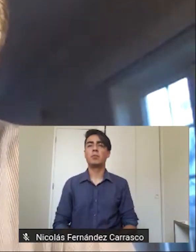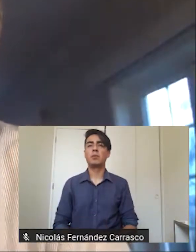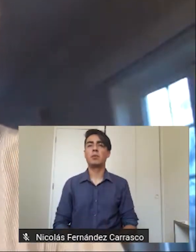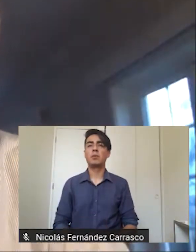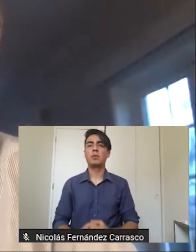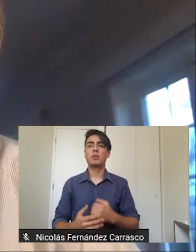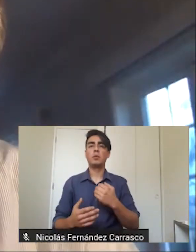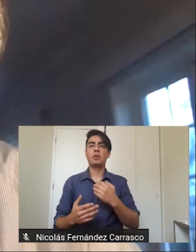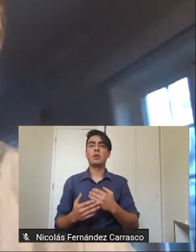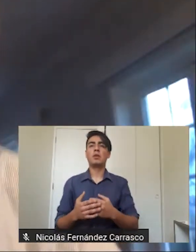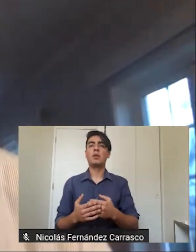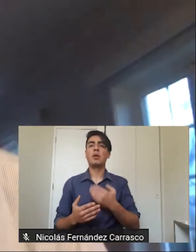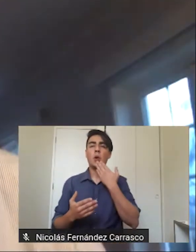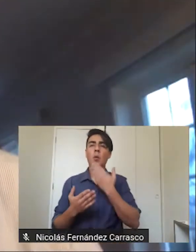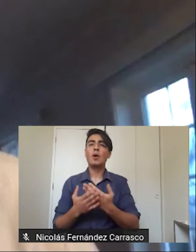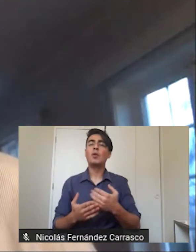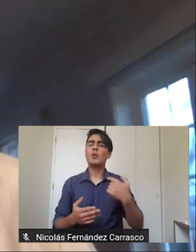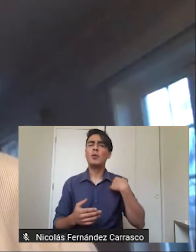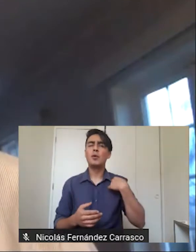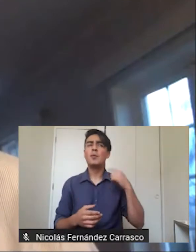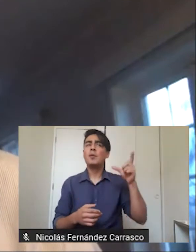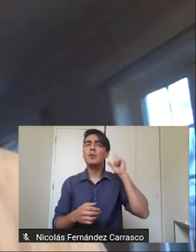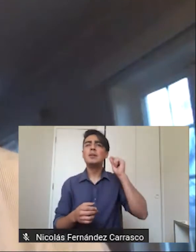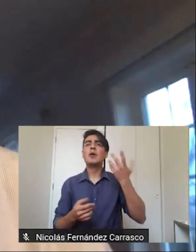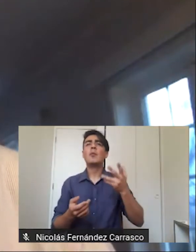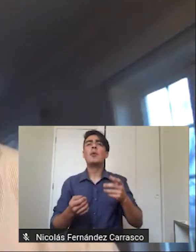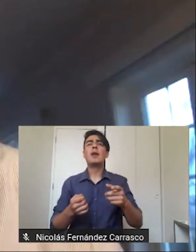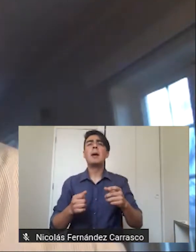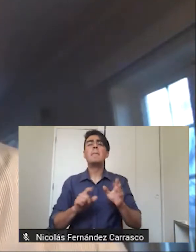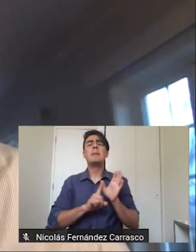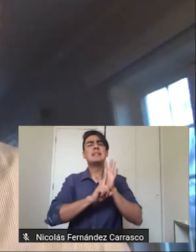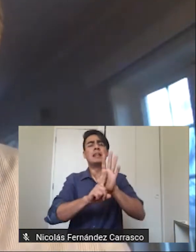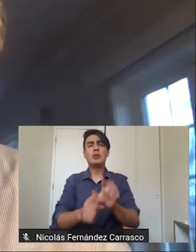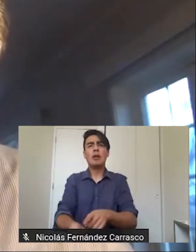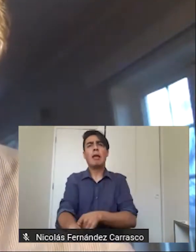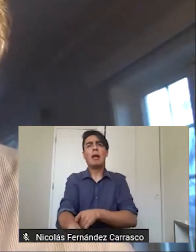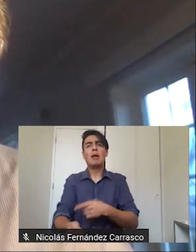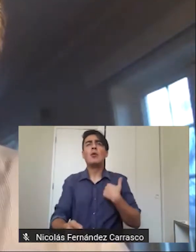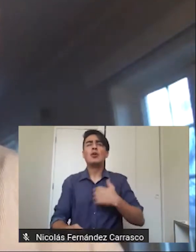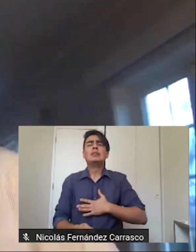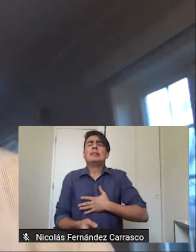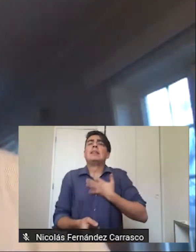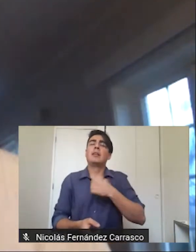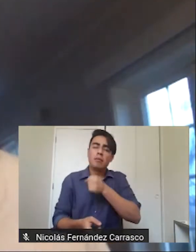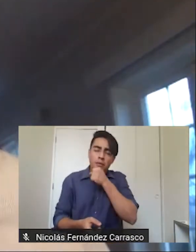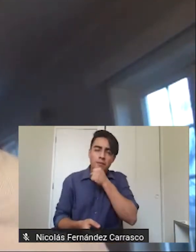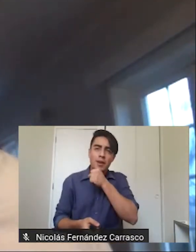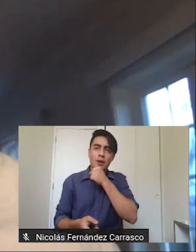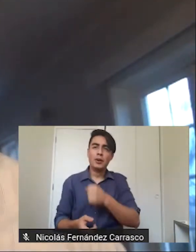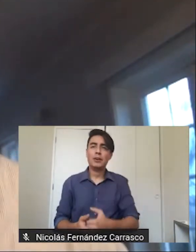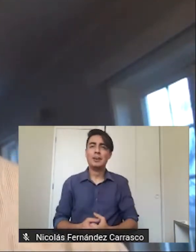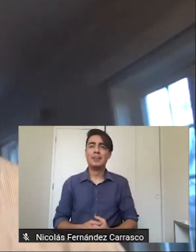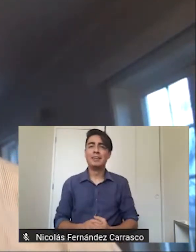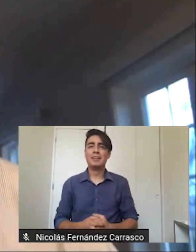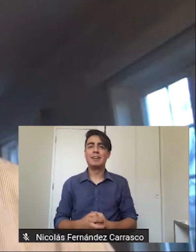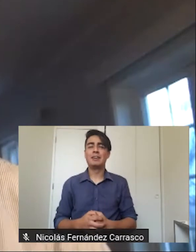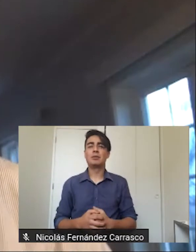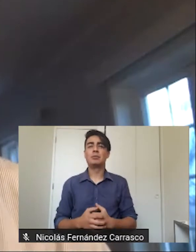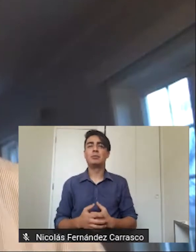Cuando uno escucha esa presentación tan larga, uno se da cuenta que ya está viejo. Yo